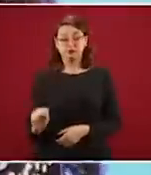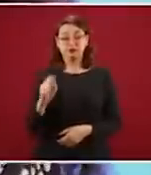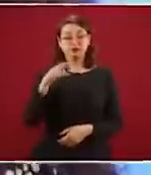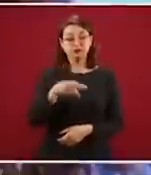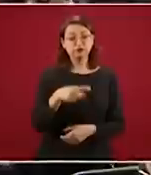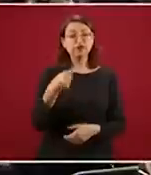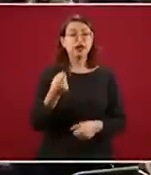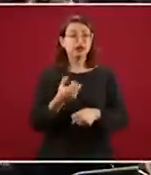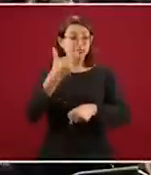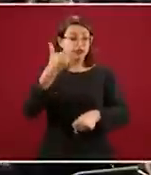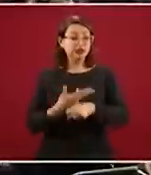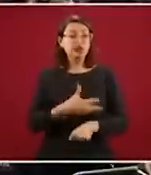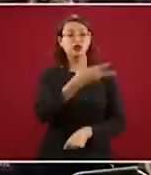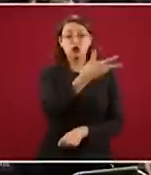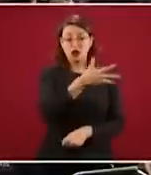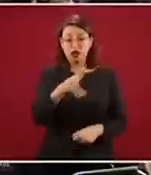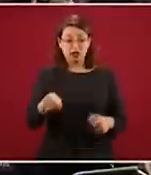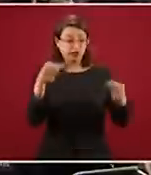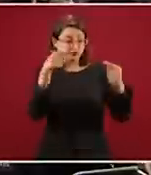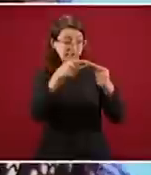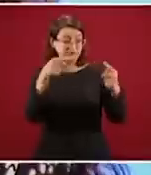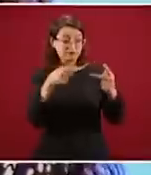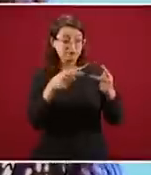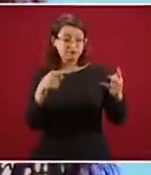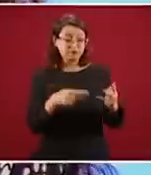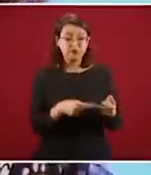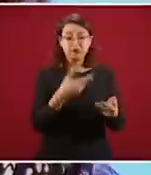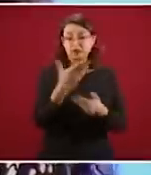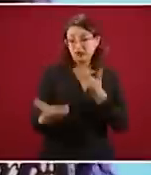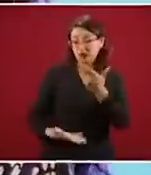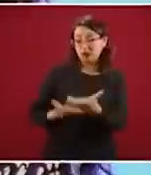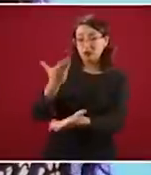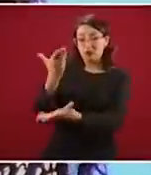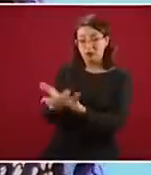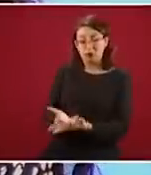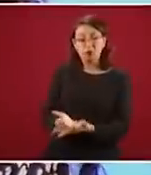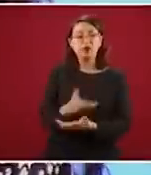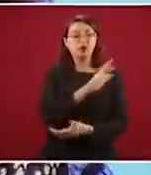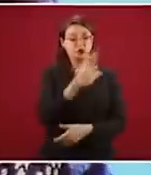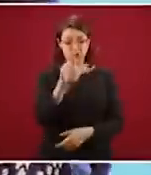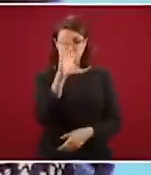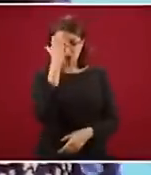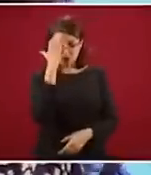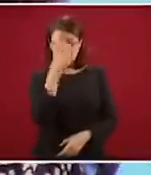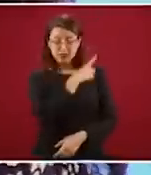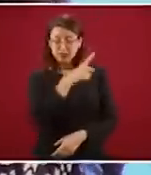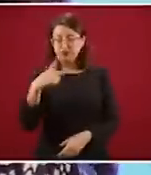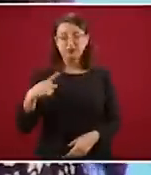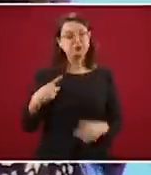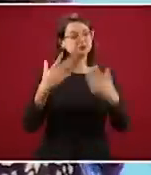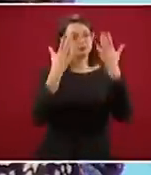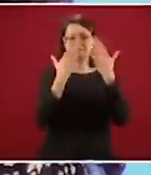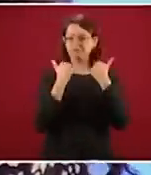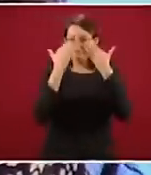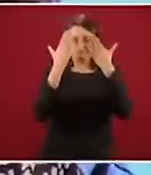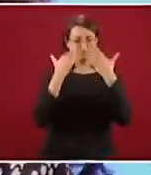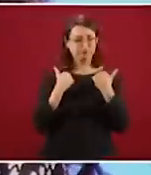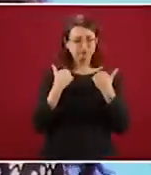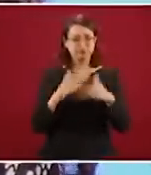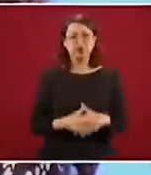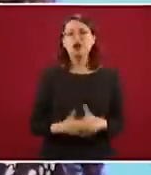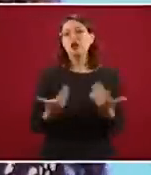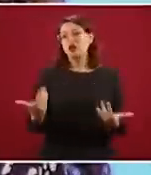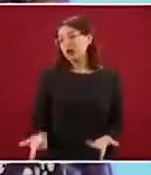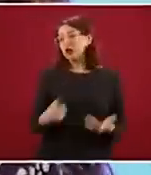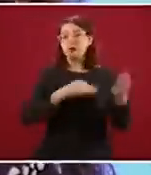secretario general alguno de los solicitantes o promoventes anteriores, como se ha venido manejando en algunos